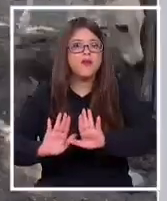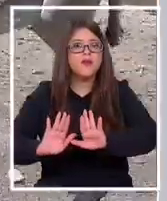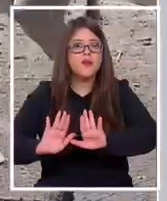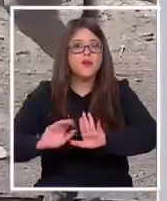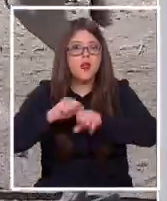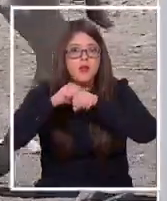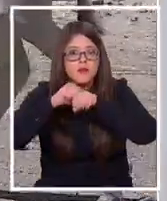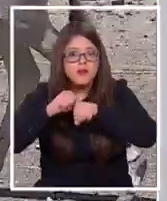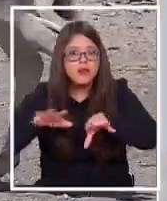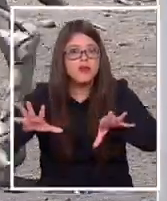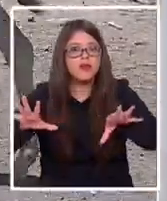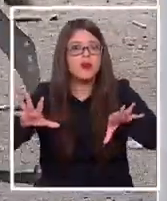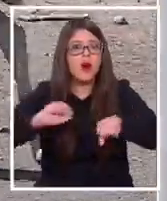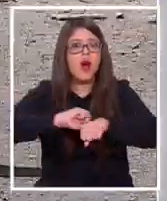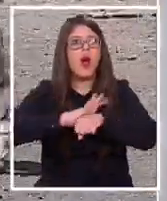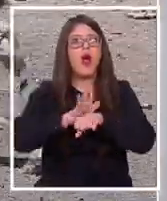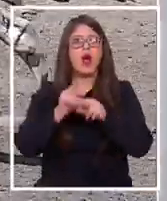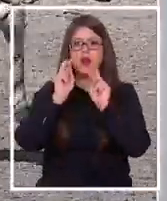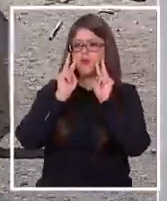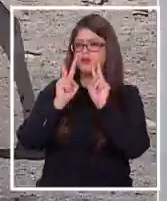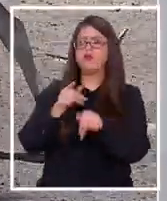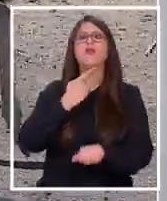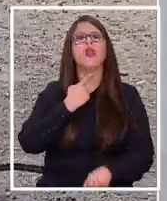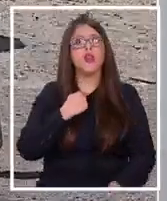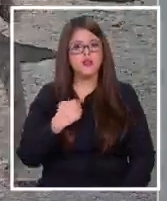de una manera interesante.